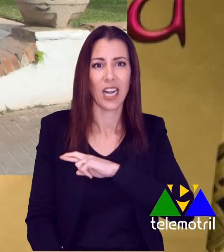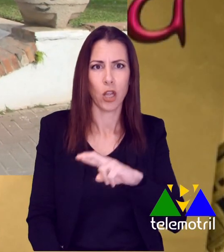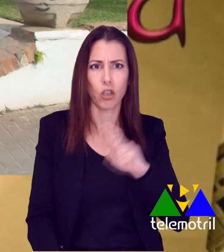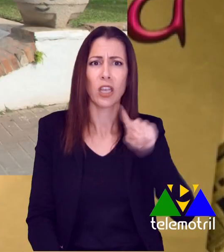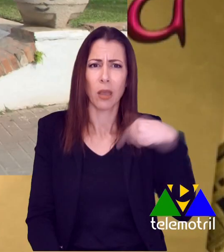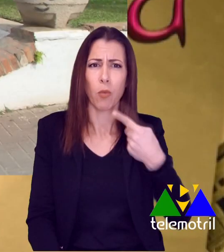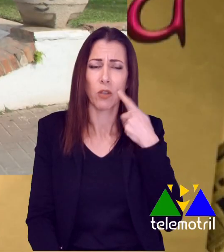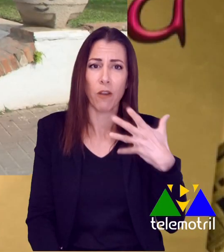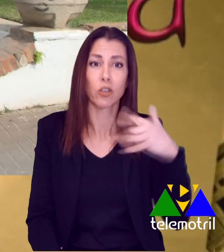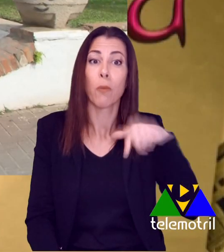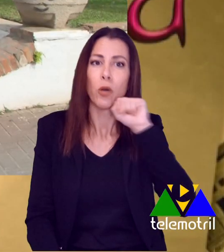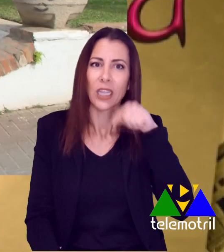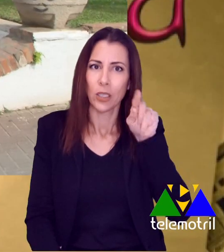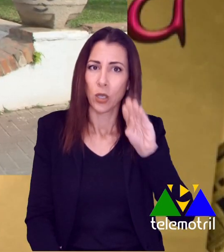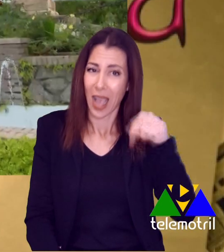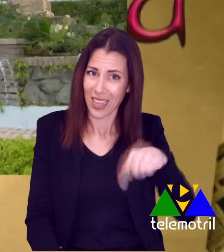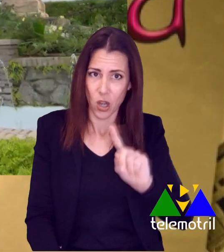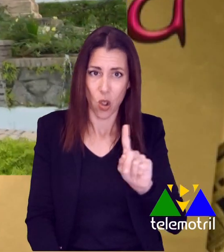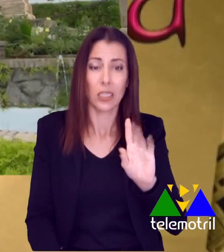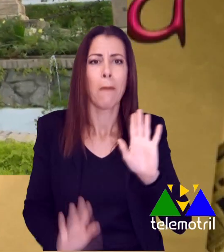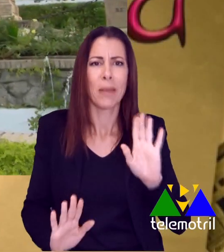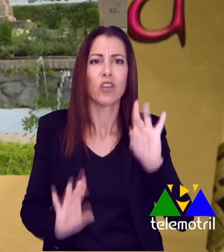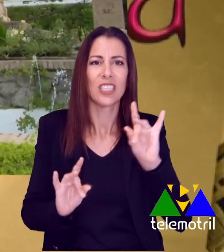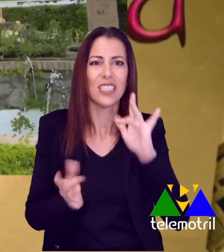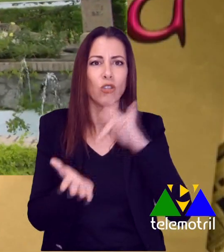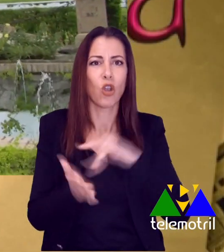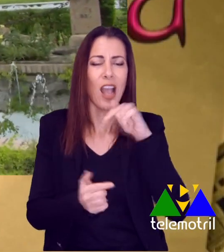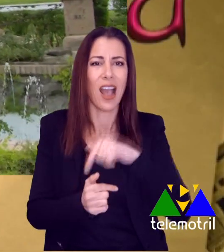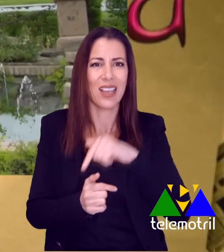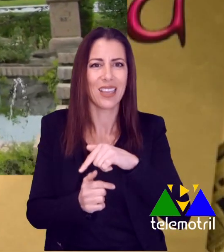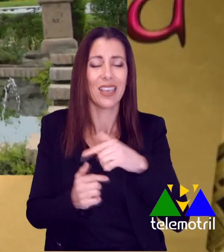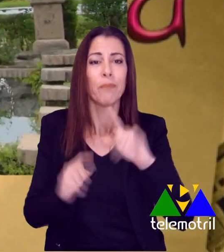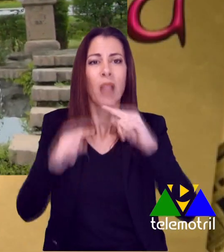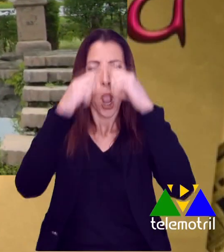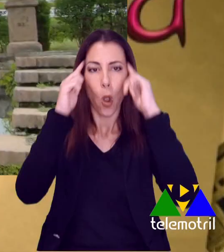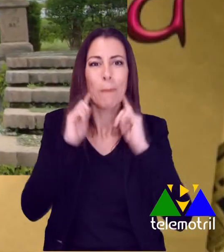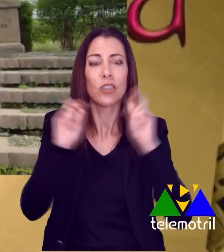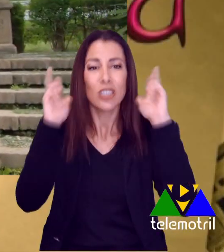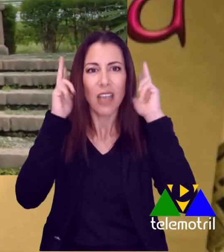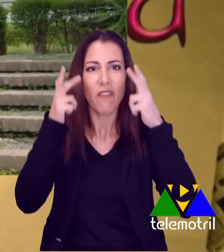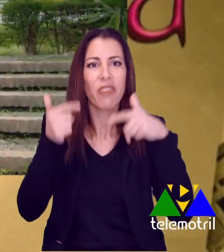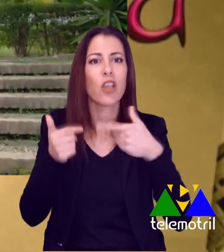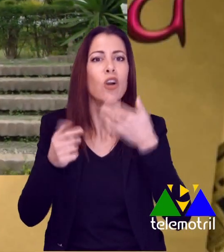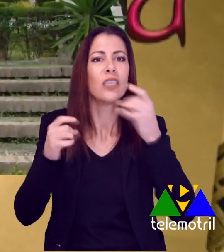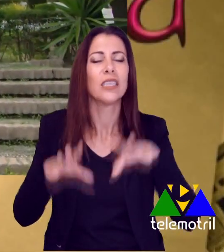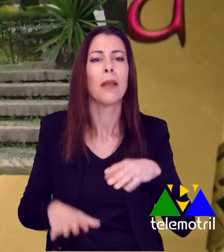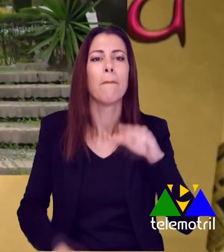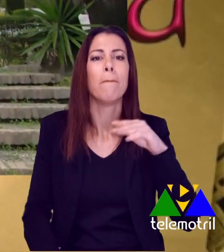muy famoso, no era de Motril, pero estuvo aquí en este convento de San Francisco cuando estaba aquí, el convento de San Francisco, que es el padre Vascones. El